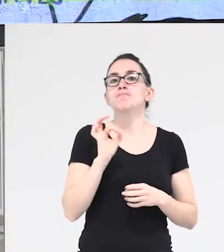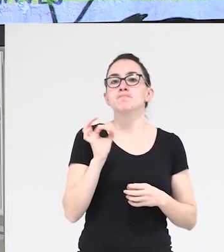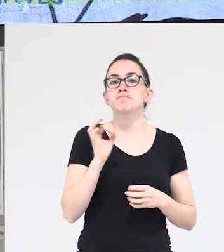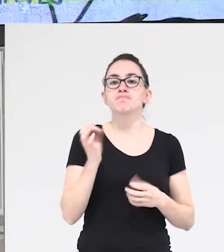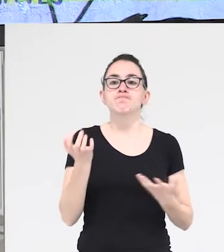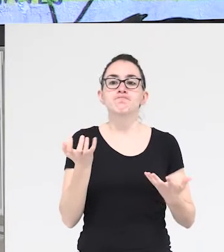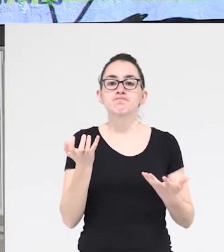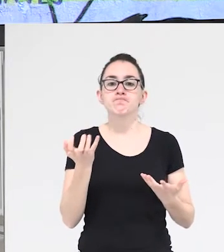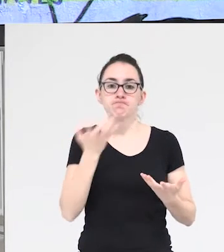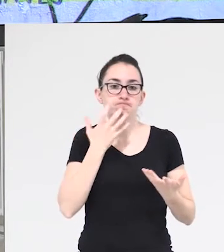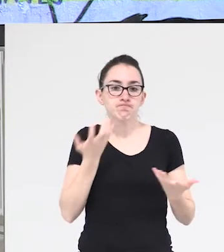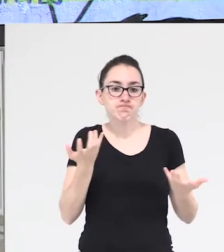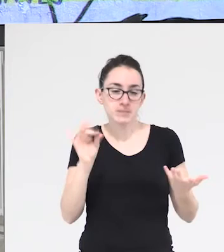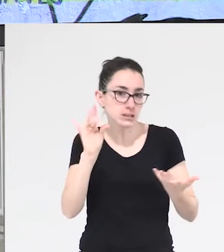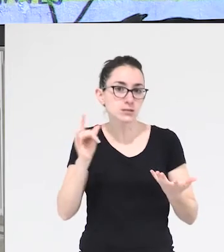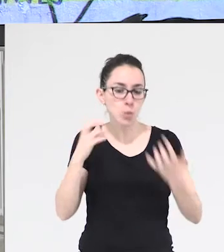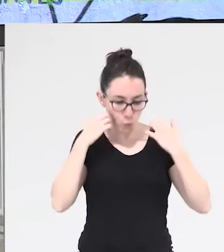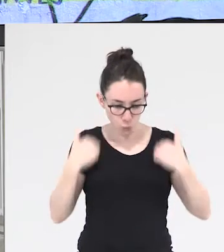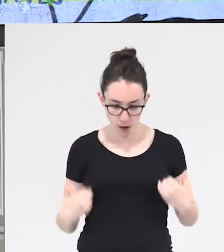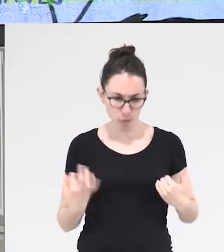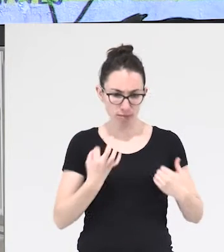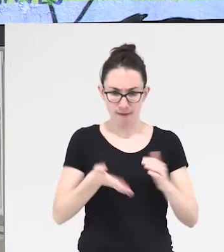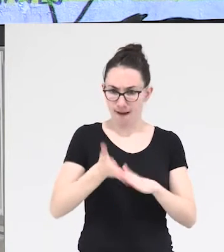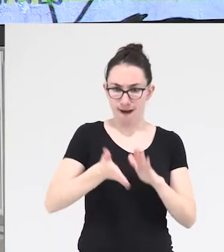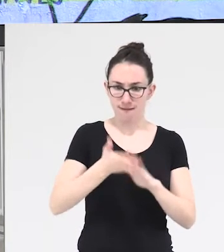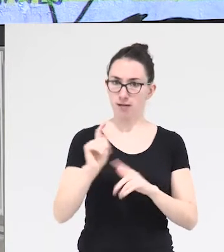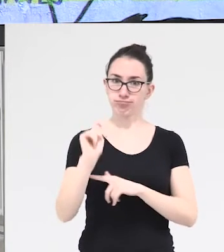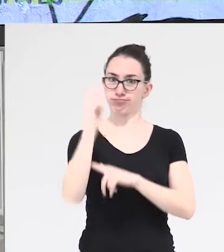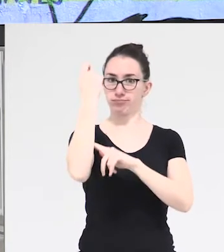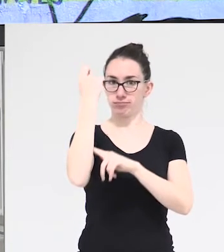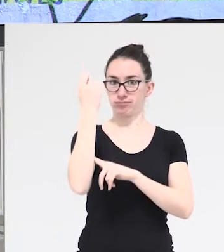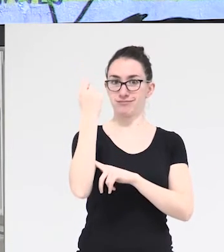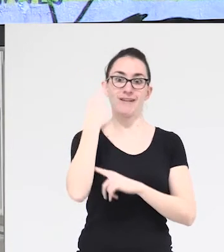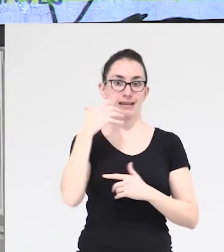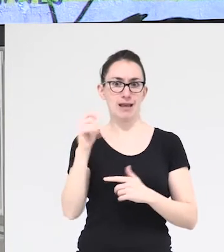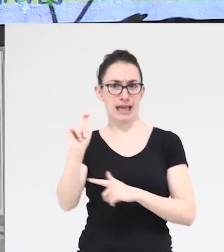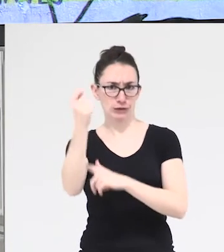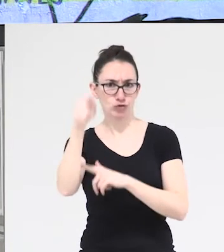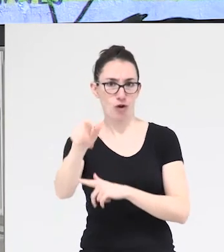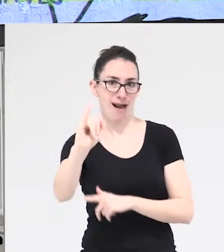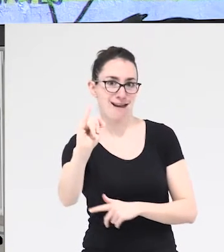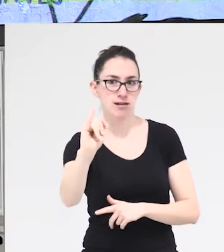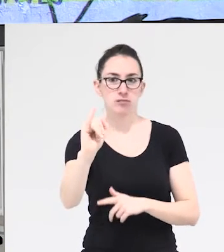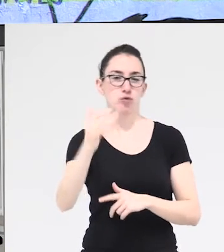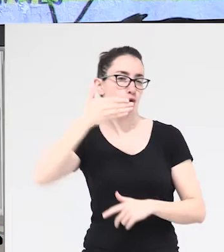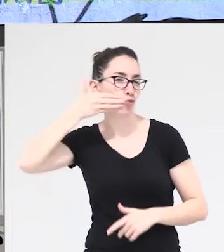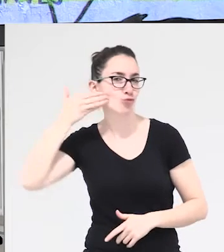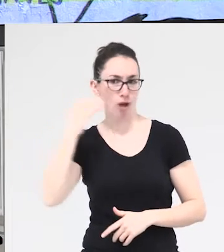Sí, o sea, un cuerpo que tiene que transitar hacia el éxito, ¿no? O sea, fíjense que el éxito está ahí presente, el éxito, el orgullo.